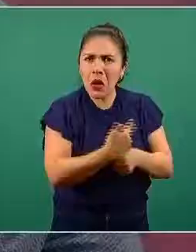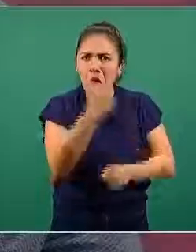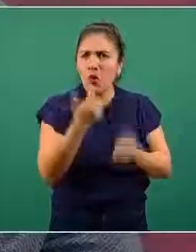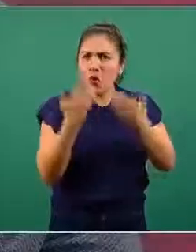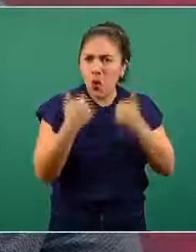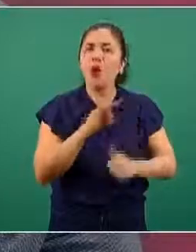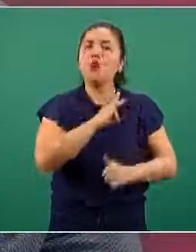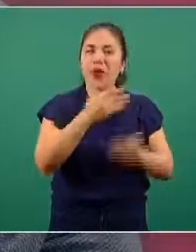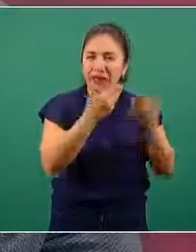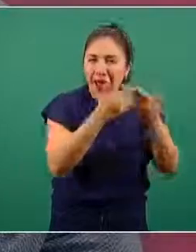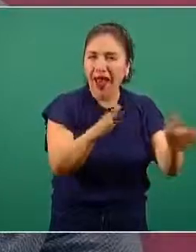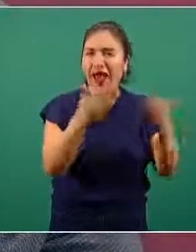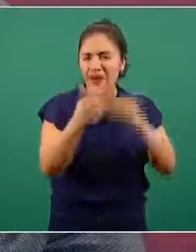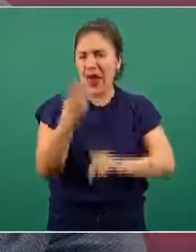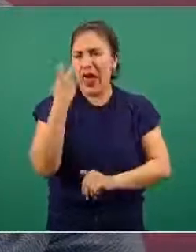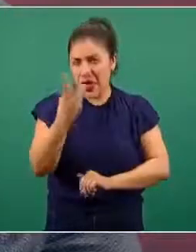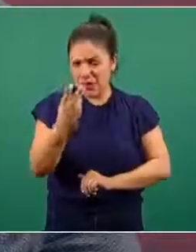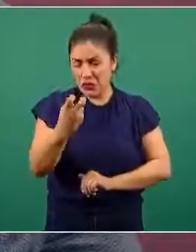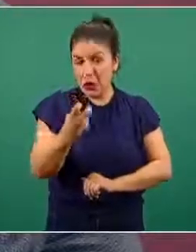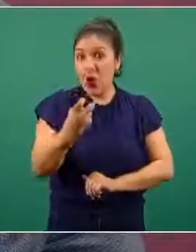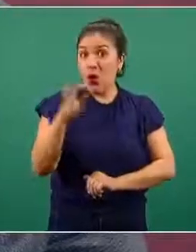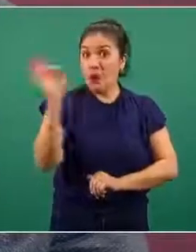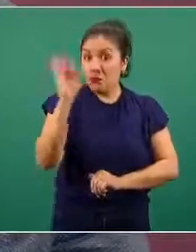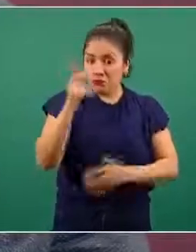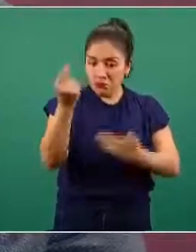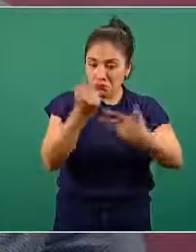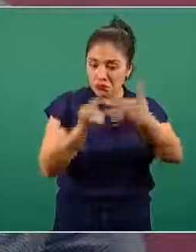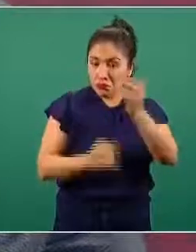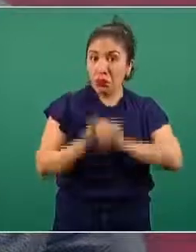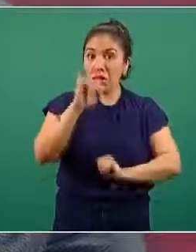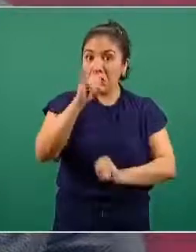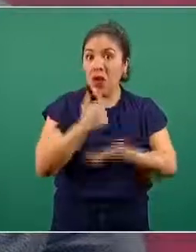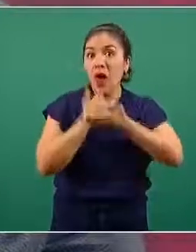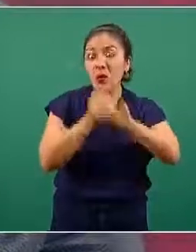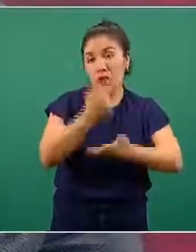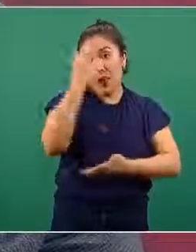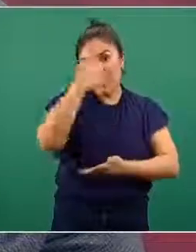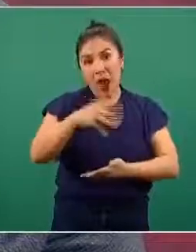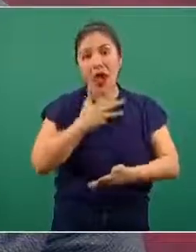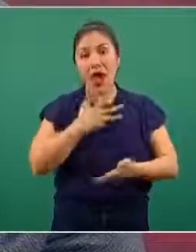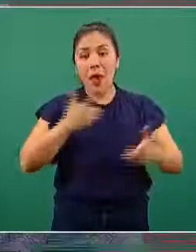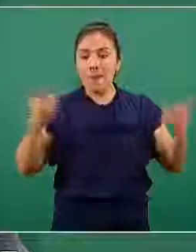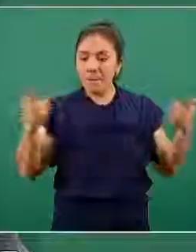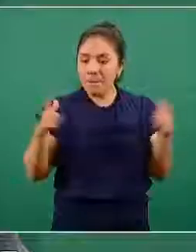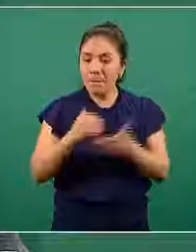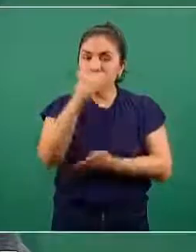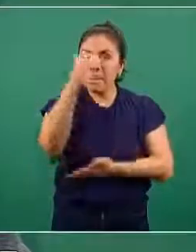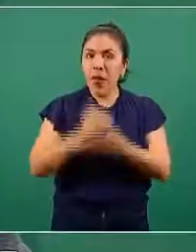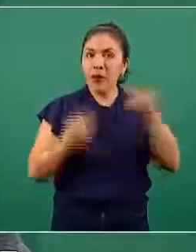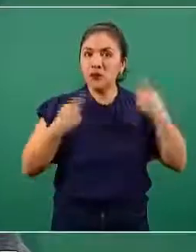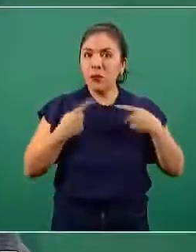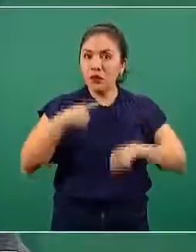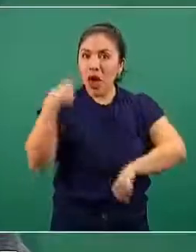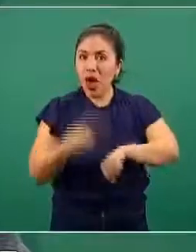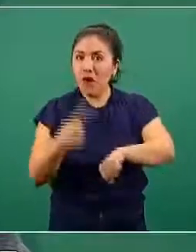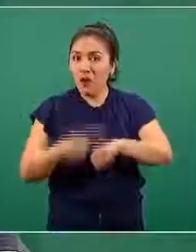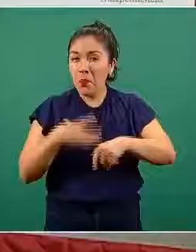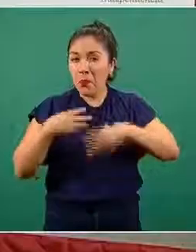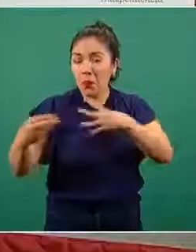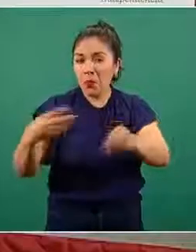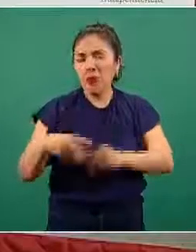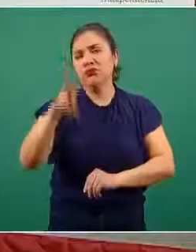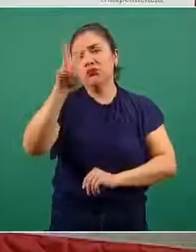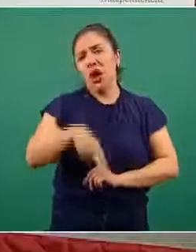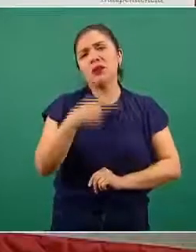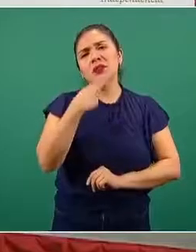Entonces, todas las medidas que contribuyen a la mitigación y a la disminución del número de casos son bienvenidas y